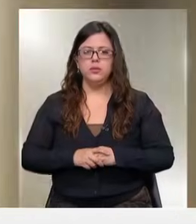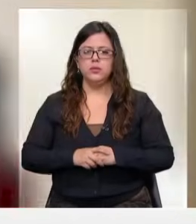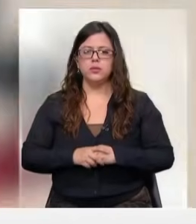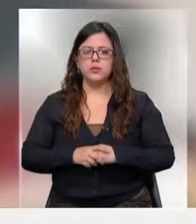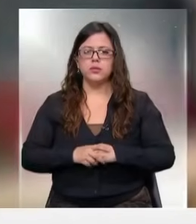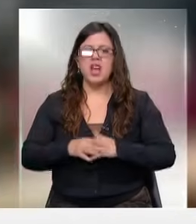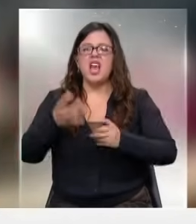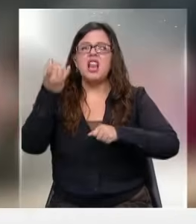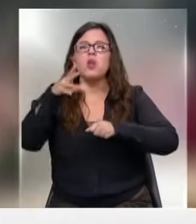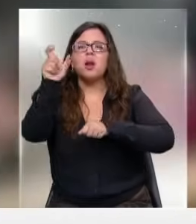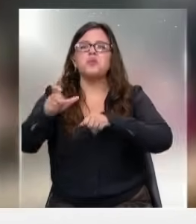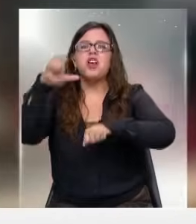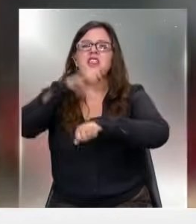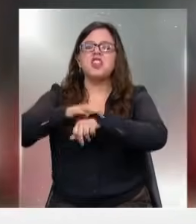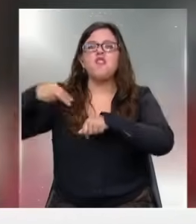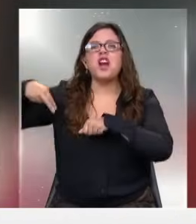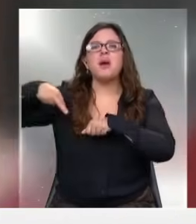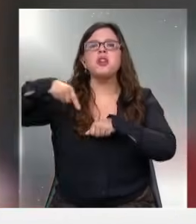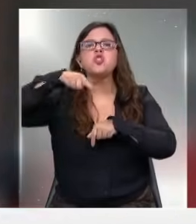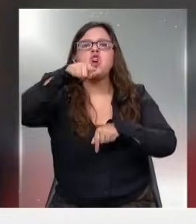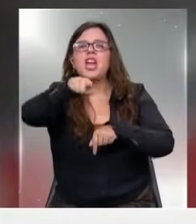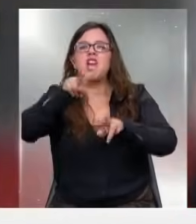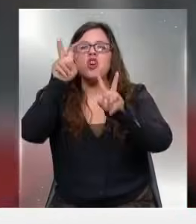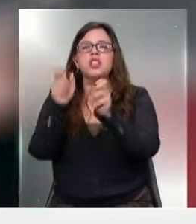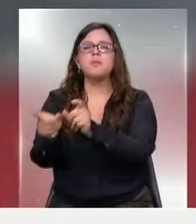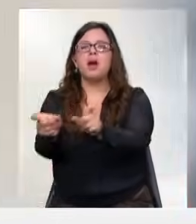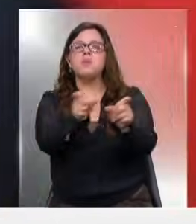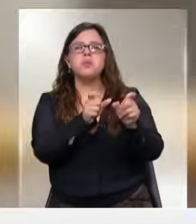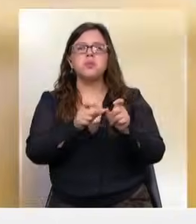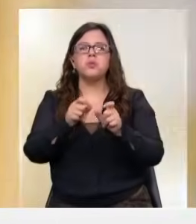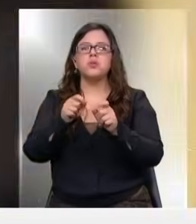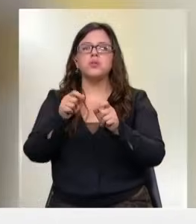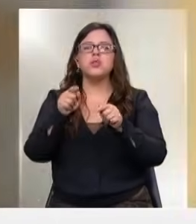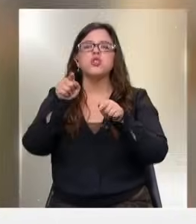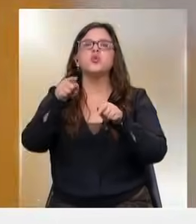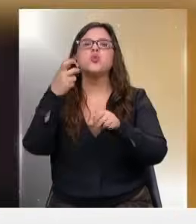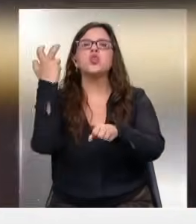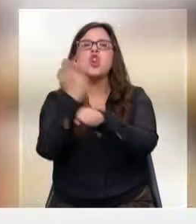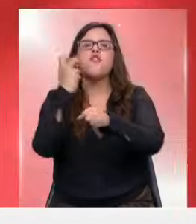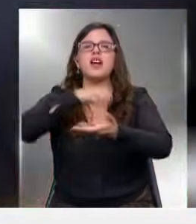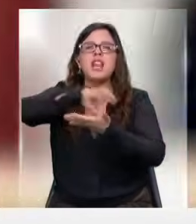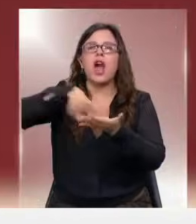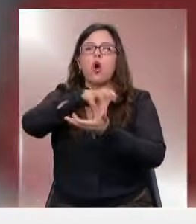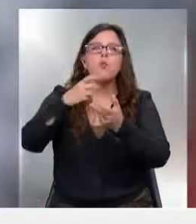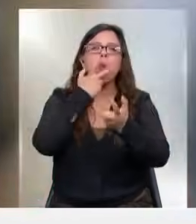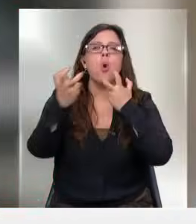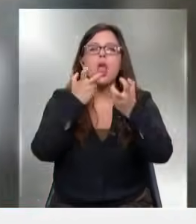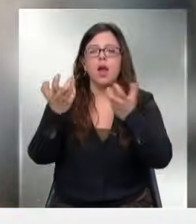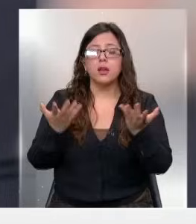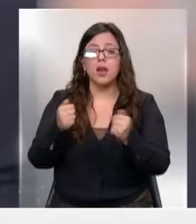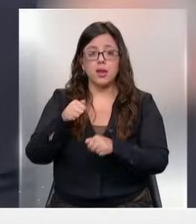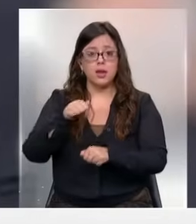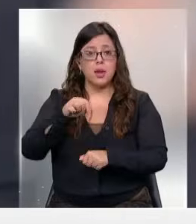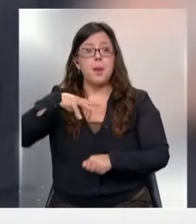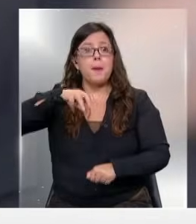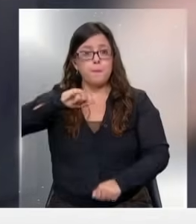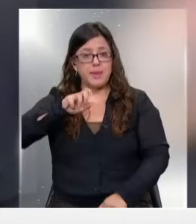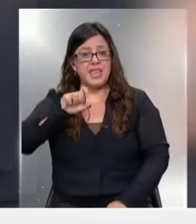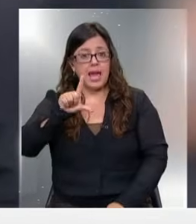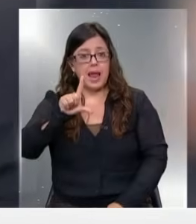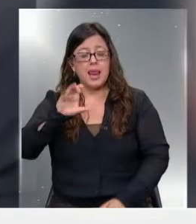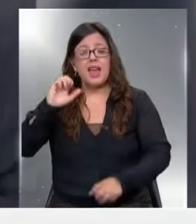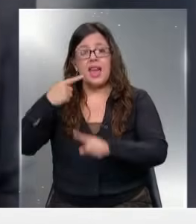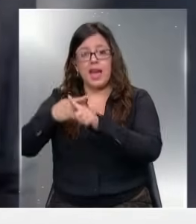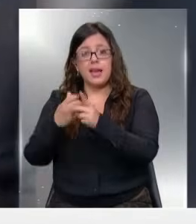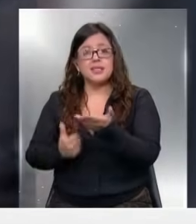es el que va caminando allá con custodia policial. ¡Sin vergüenza! ¡Robaron la comuna! Es Miguel Ángel Aguilera, exalcalde